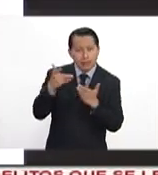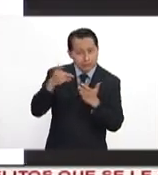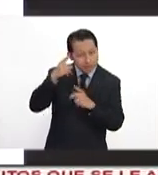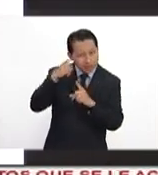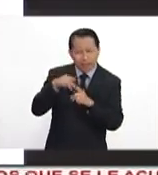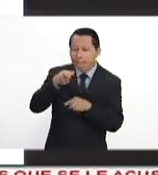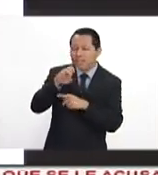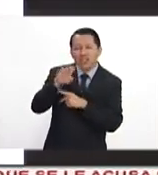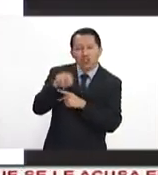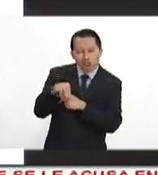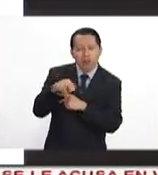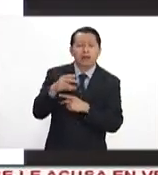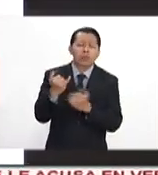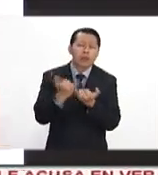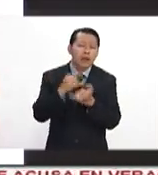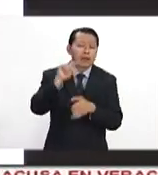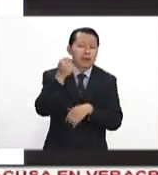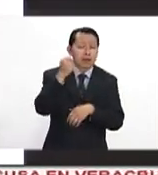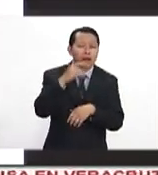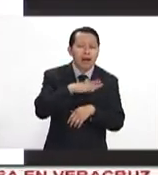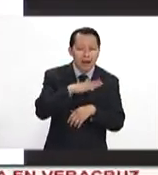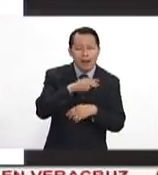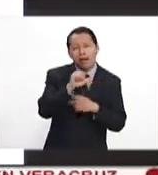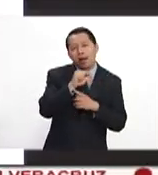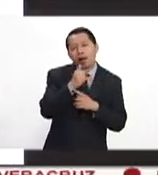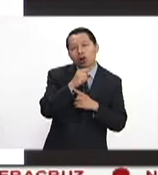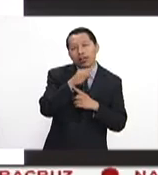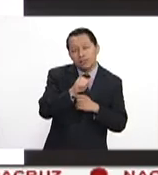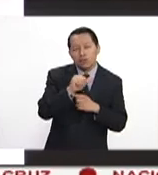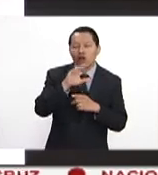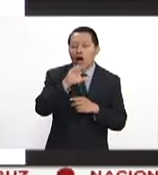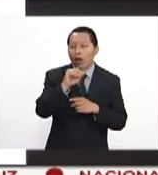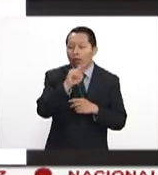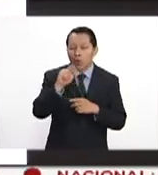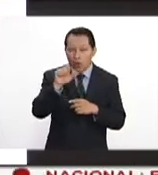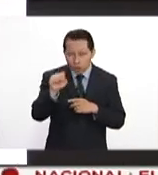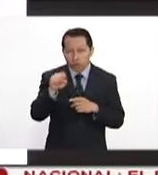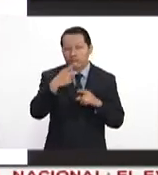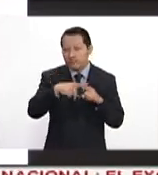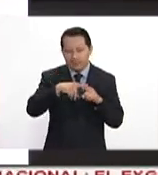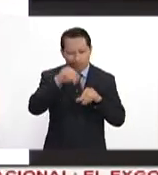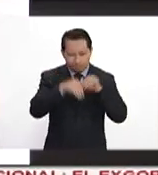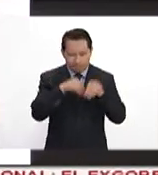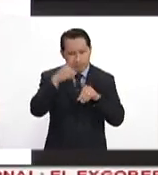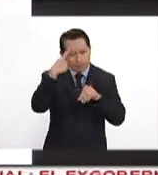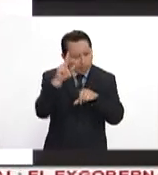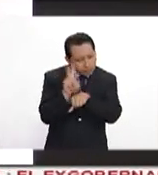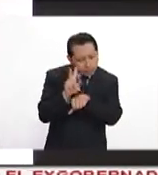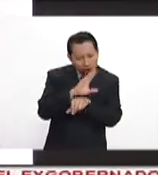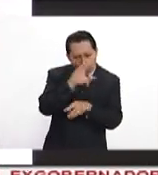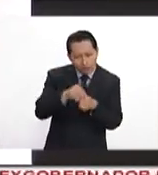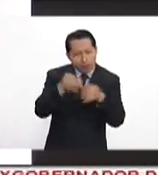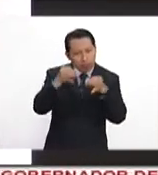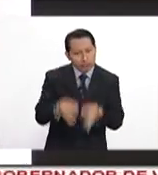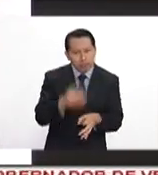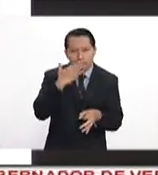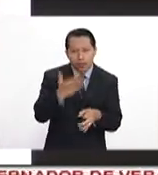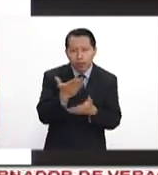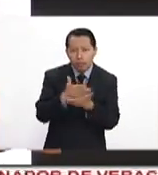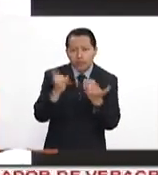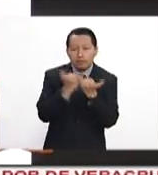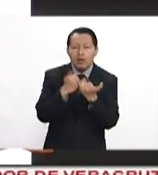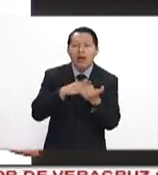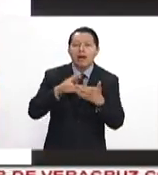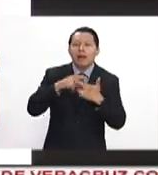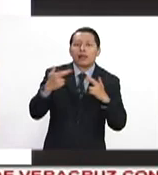y tenemos tecnología muy compleja que tiene algoritmos, bots, etcétera, que nos permite auditar la información y verificar que todo está correcto, ¿no? Además, obviamente,